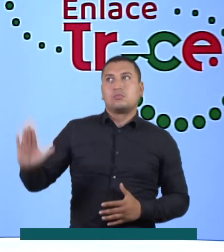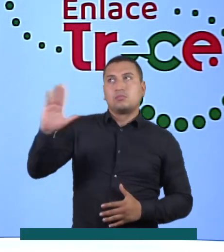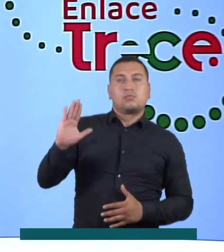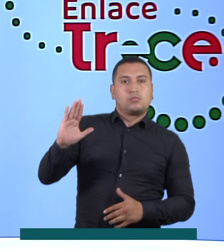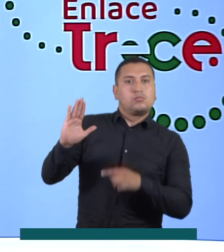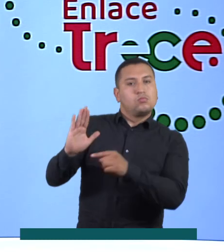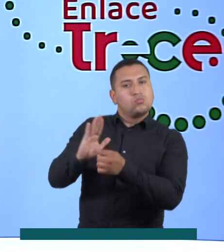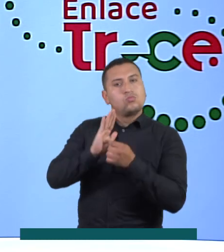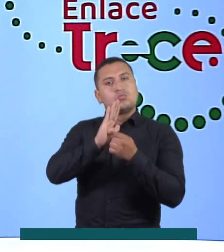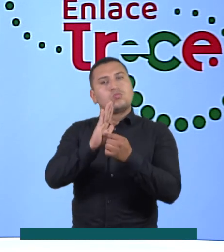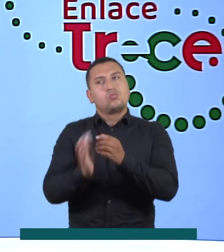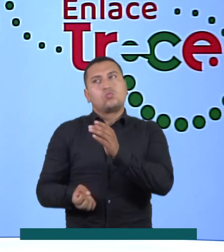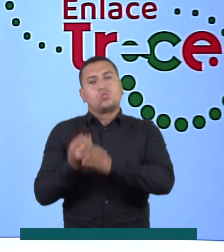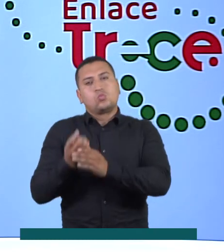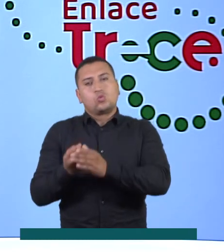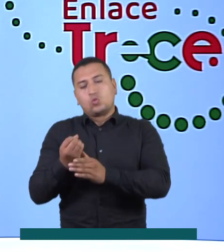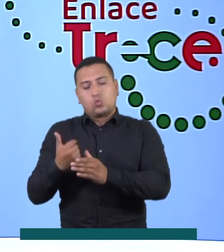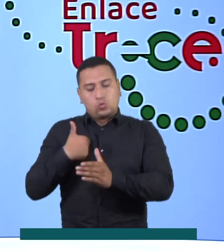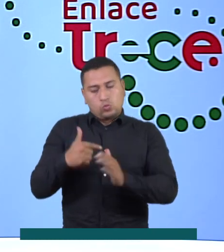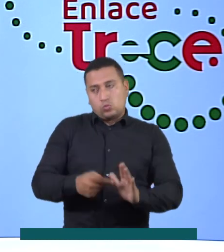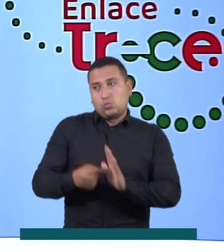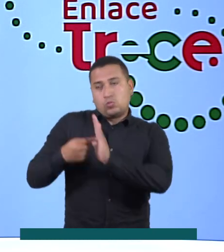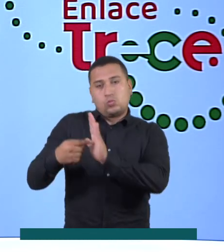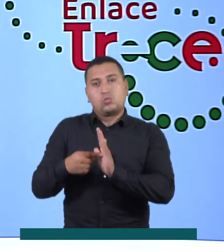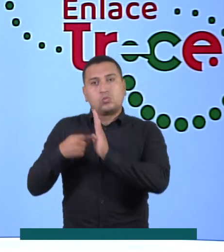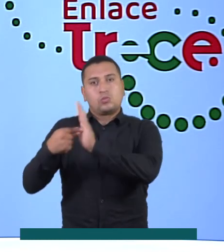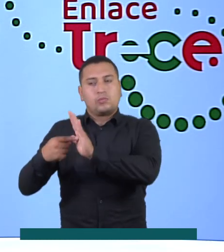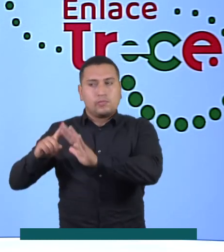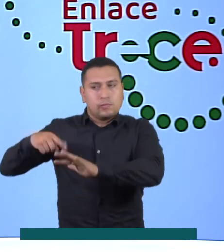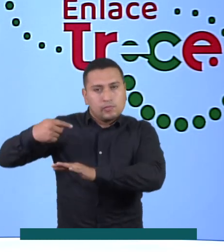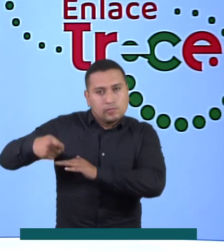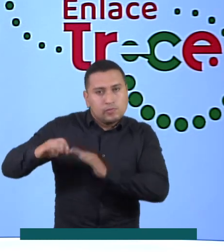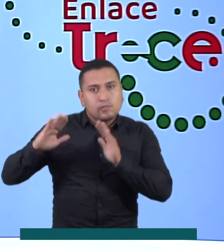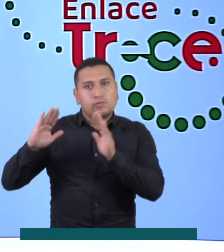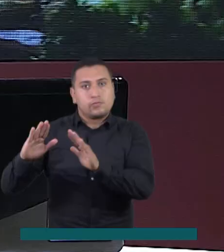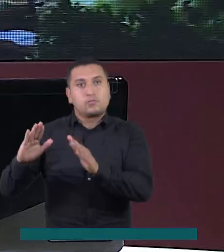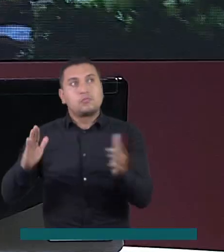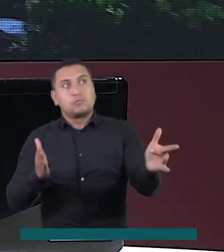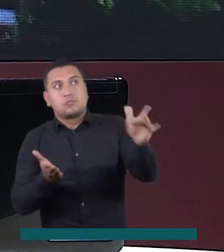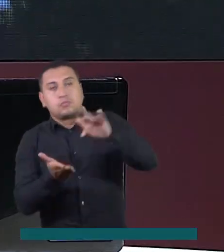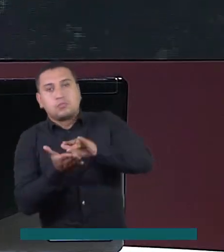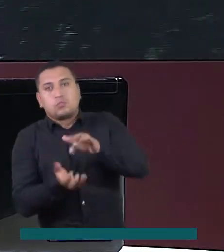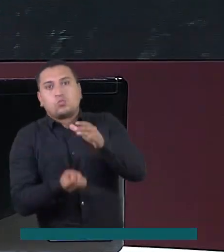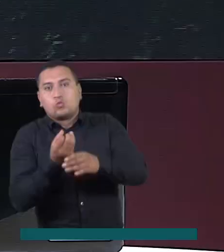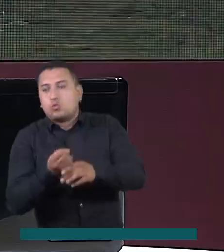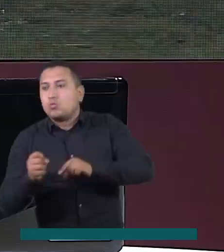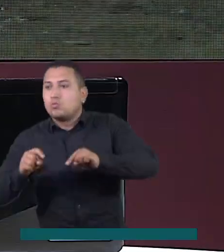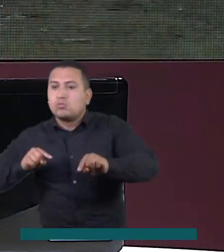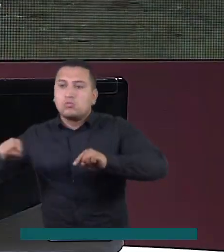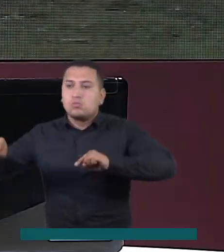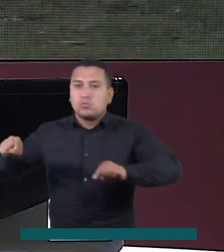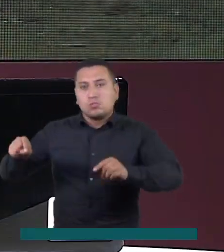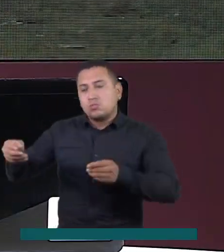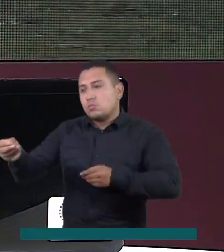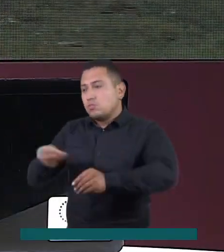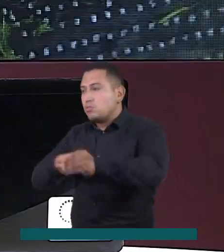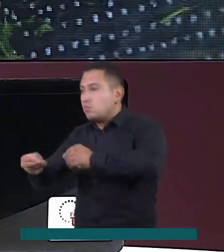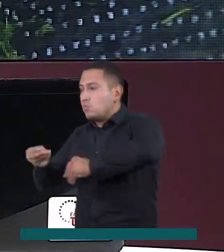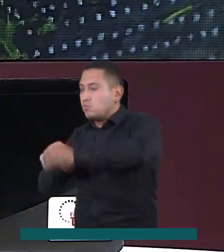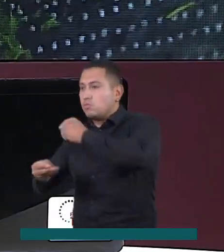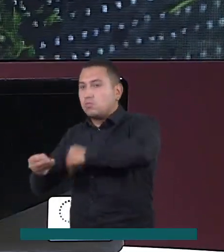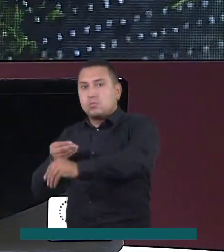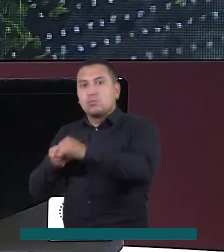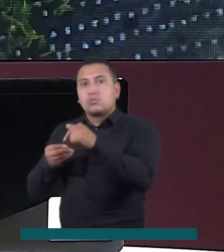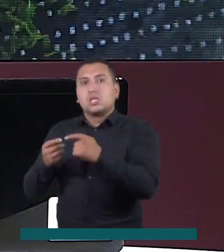productos que resaltan sus tradiciones. Al lugar también asisten productores locales. De esta manera aumentan las ventas y mejoran la